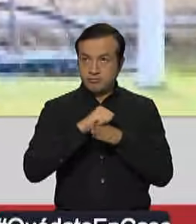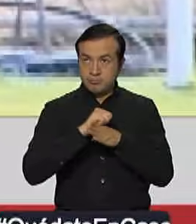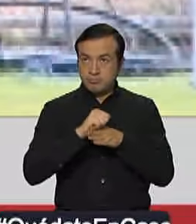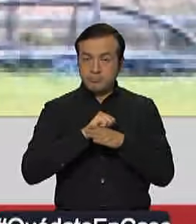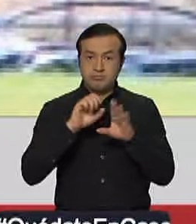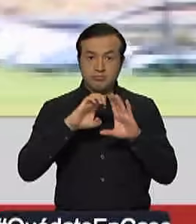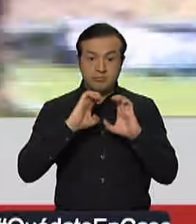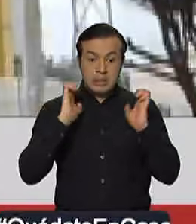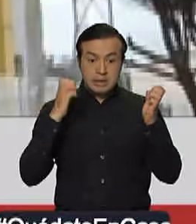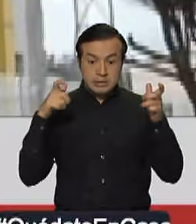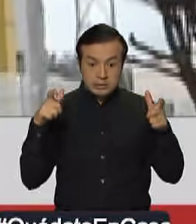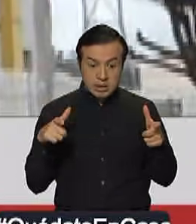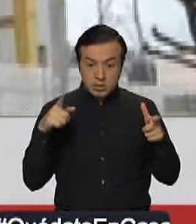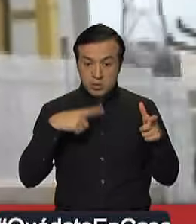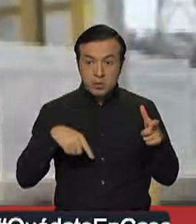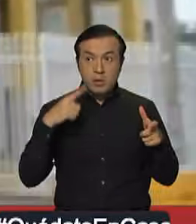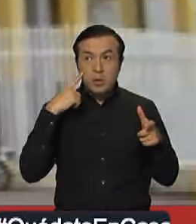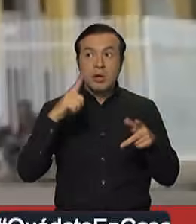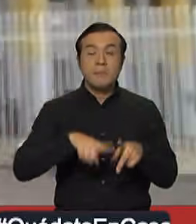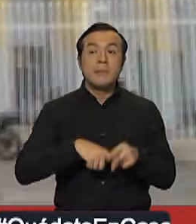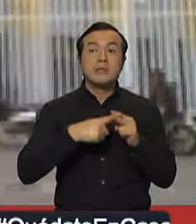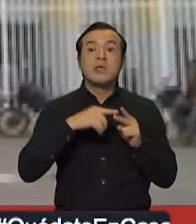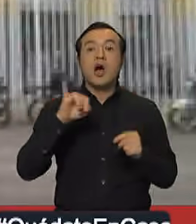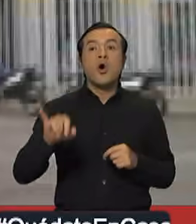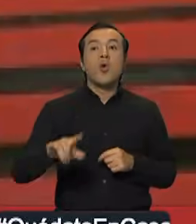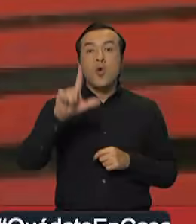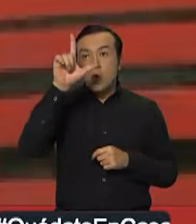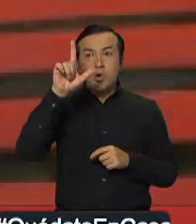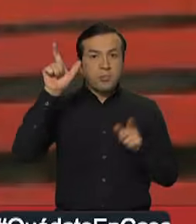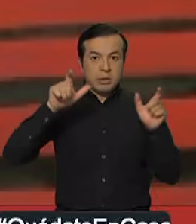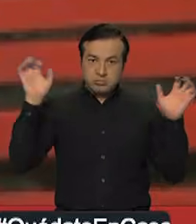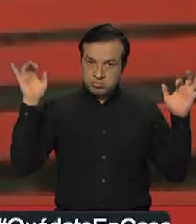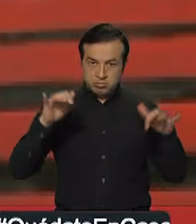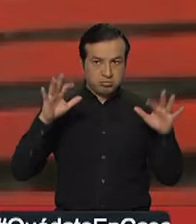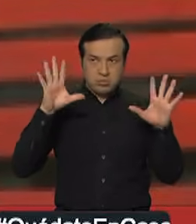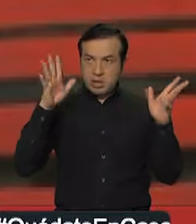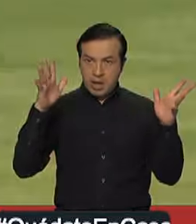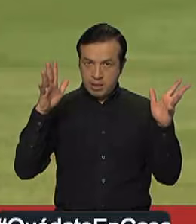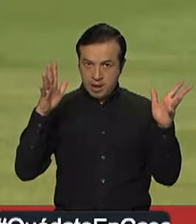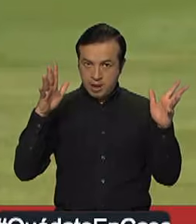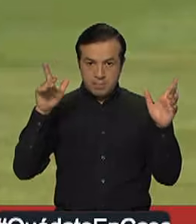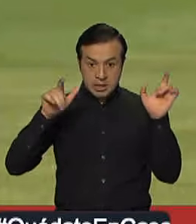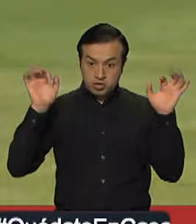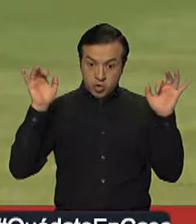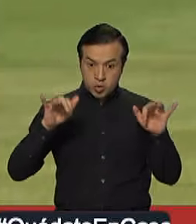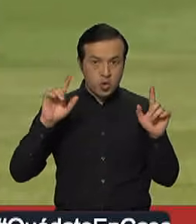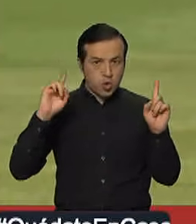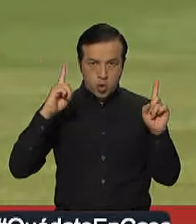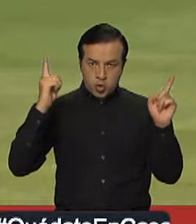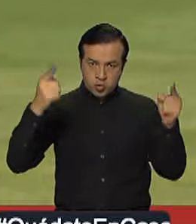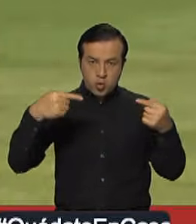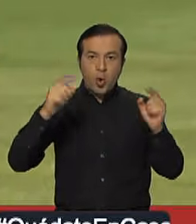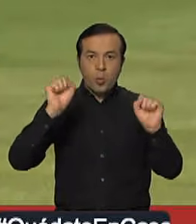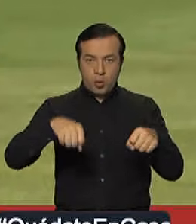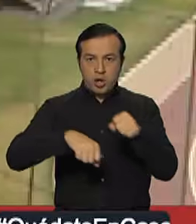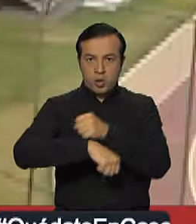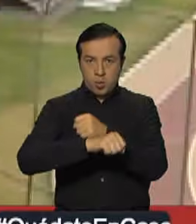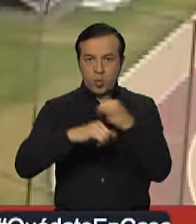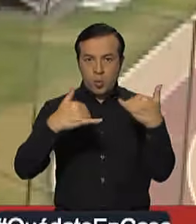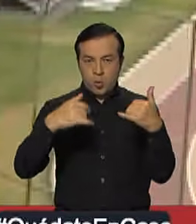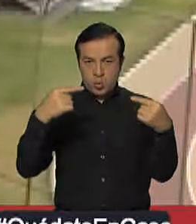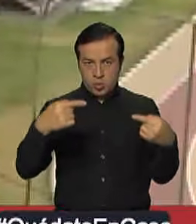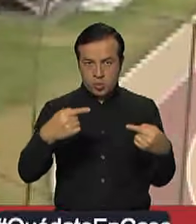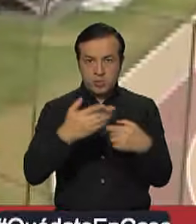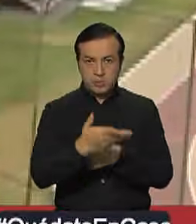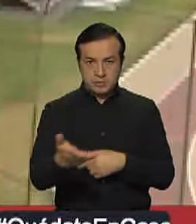y torneos se retomarán a partir de julio, sin público y previa valoración de las autoridades de salud. Javier Ceballos,